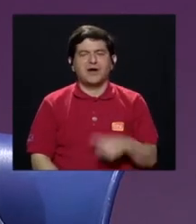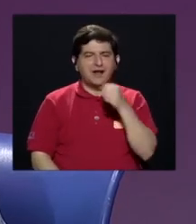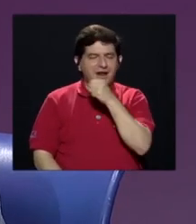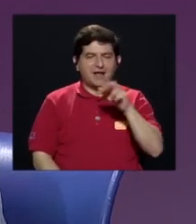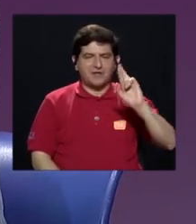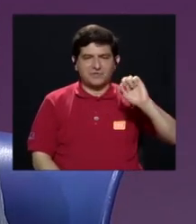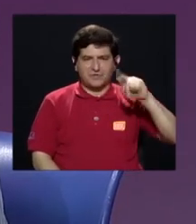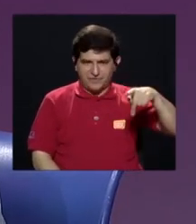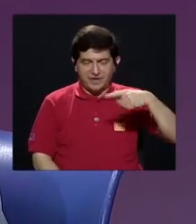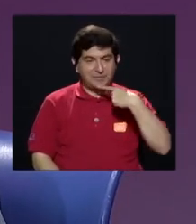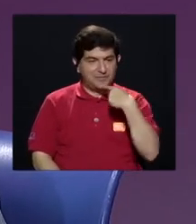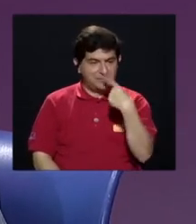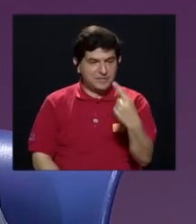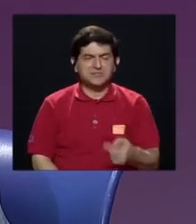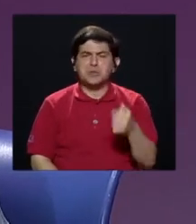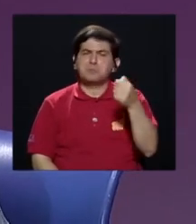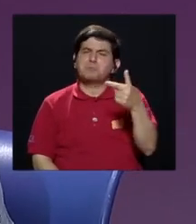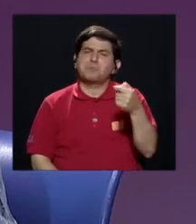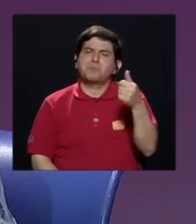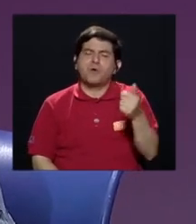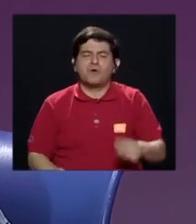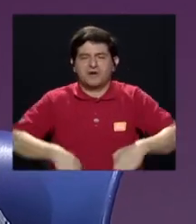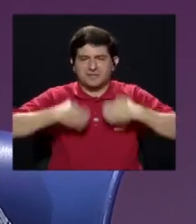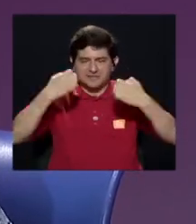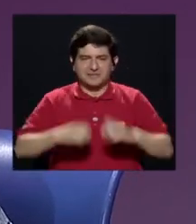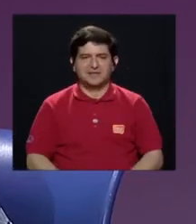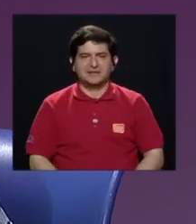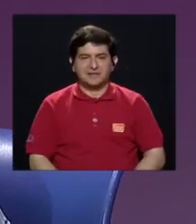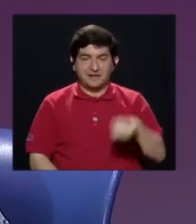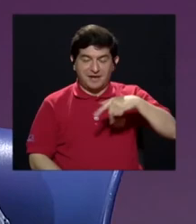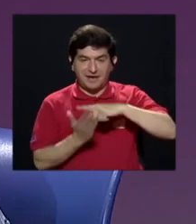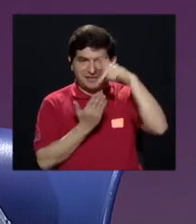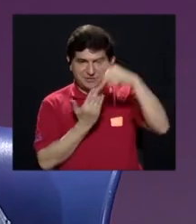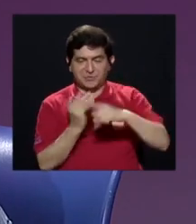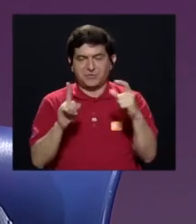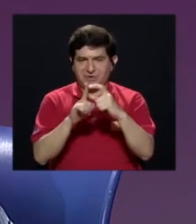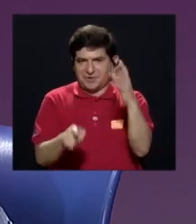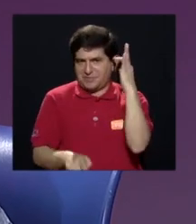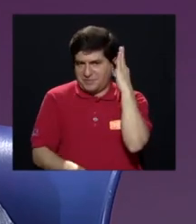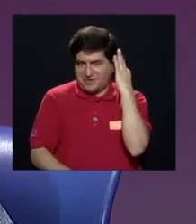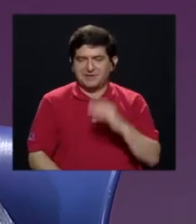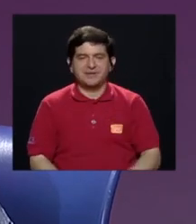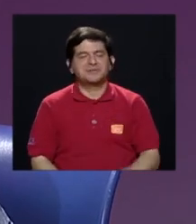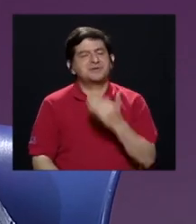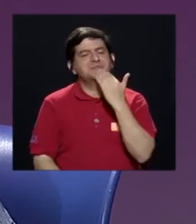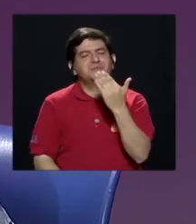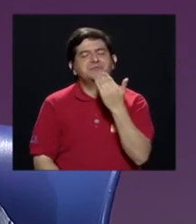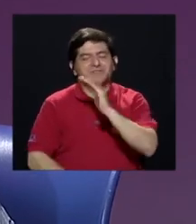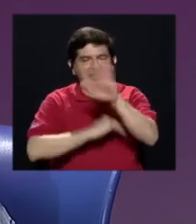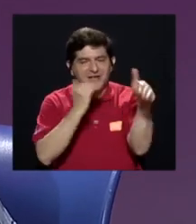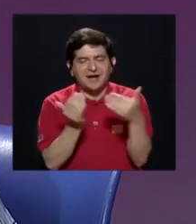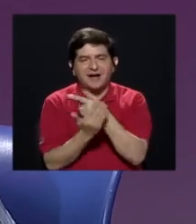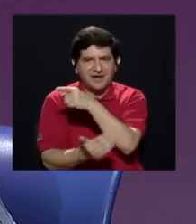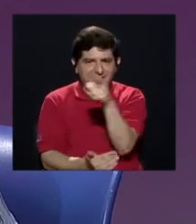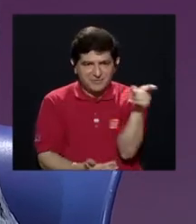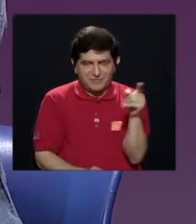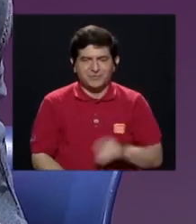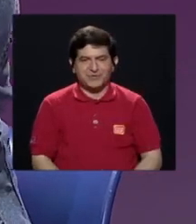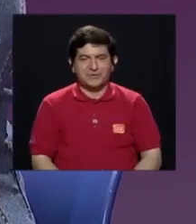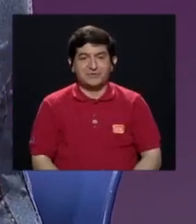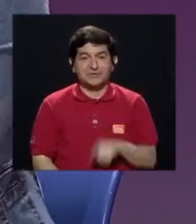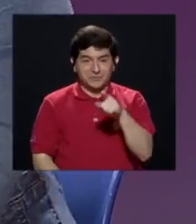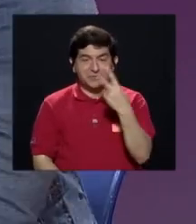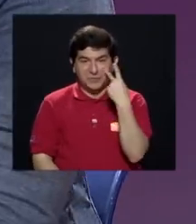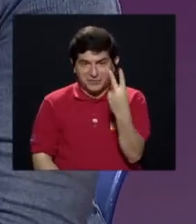porque como vos decías, son muy pocas las que hay. Esto ha sido un programa de Palabra de Mujer. Agradecemos a todos y a todas ustedes por